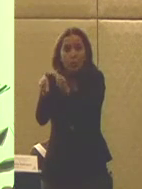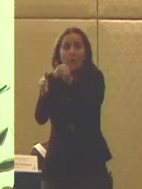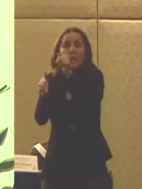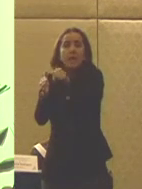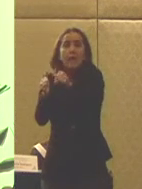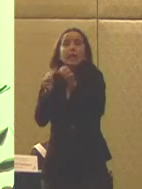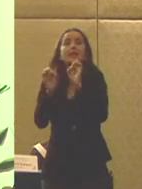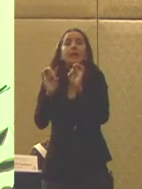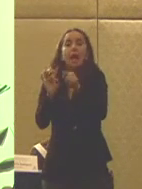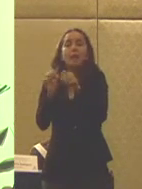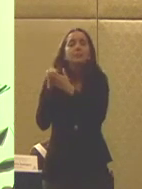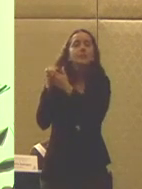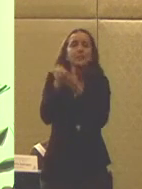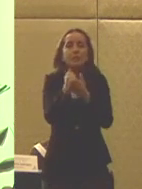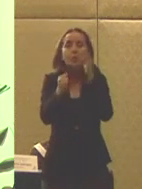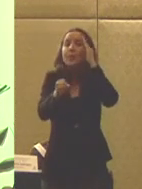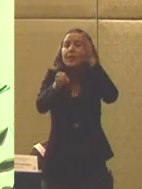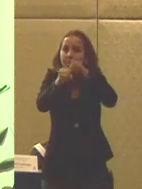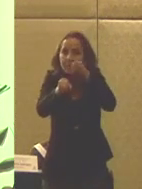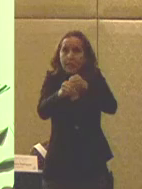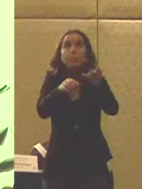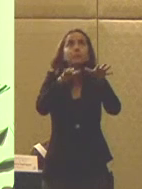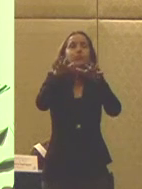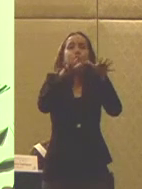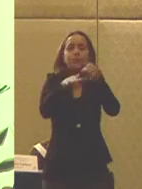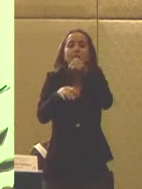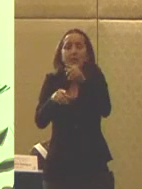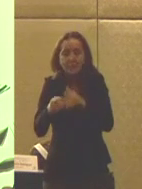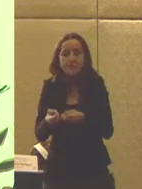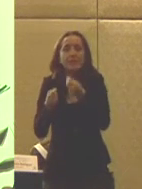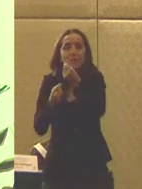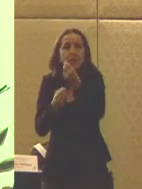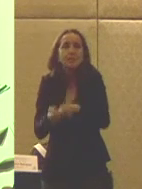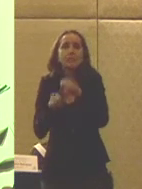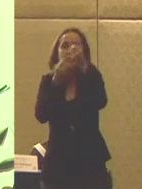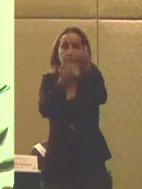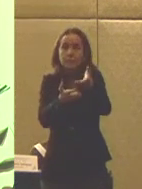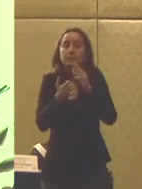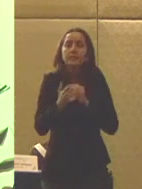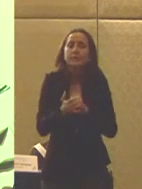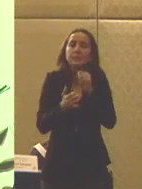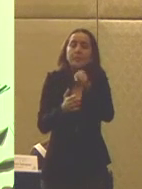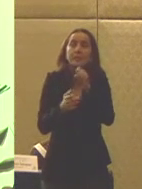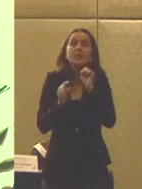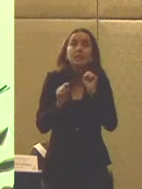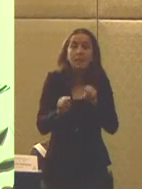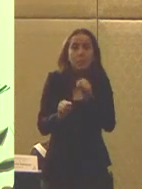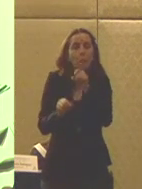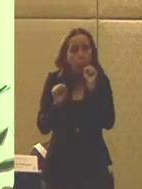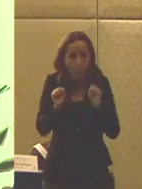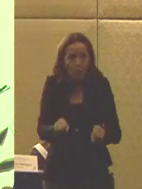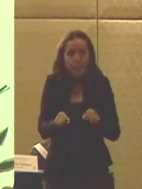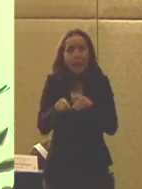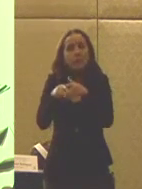contingente cuando sucede la emergencia para que se active y facilitarle el acceso también a estos fondos.